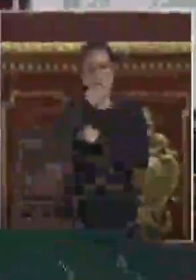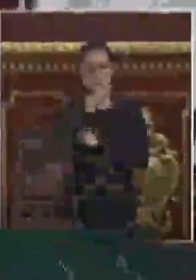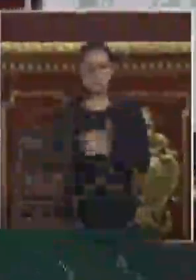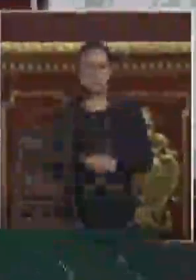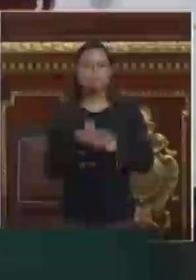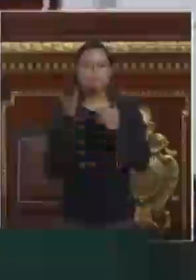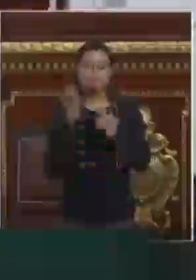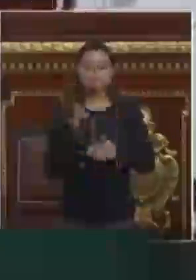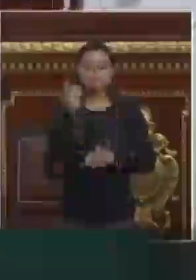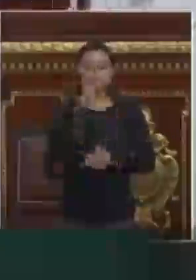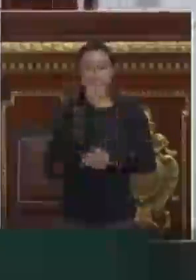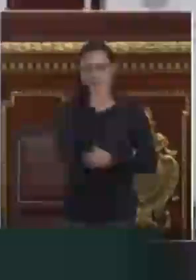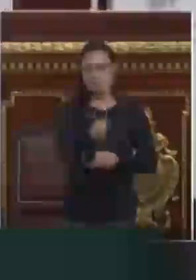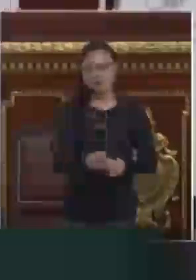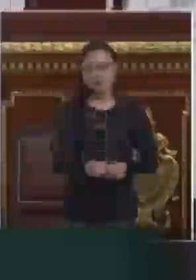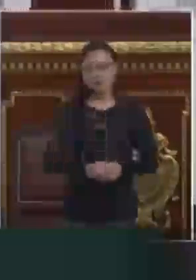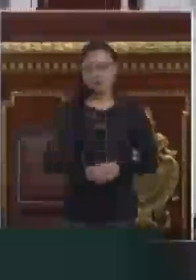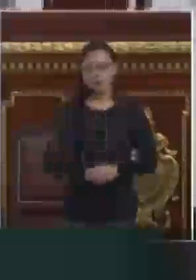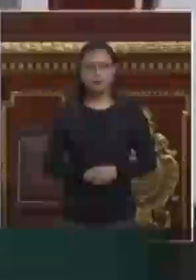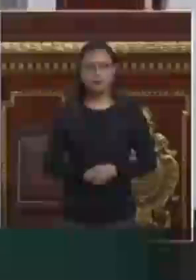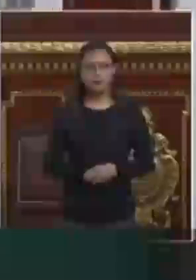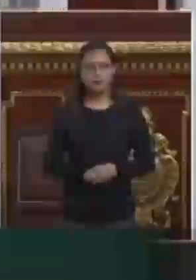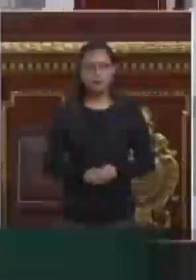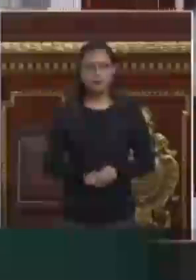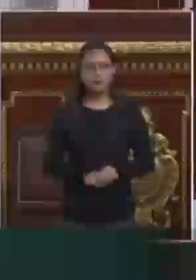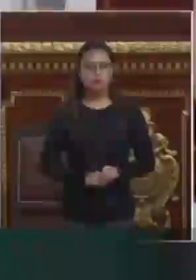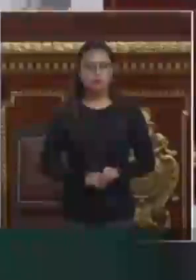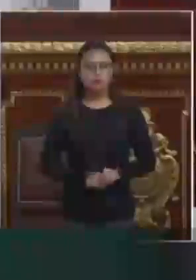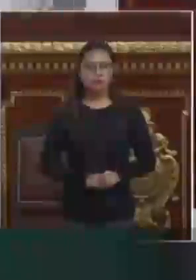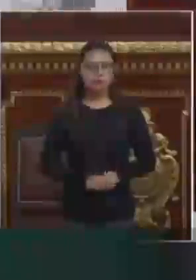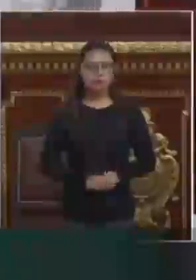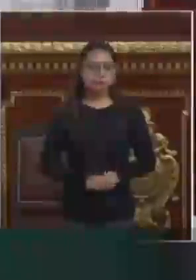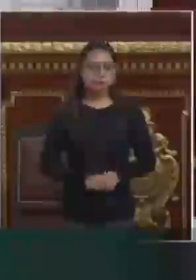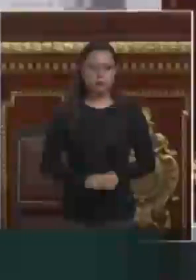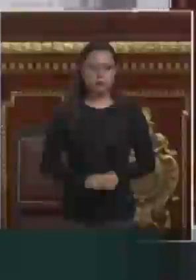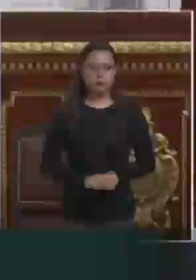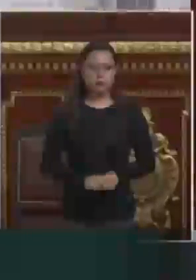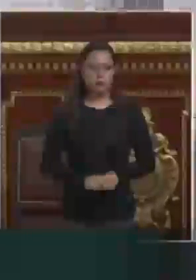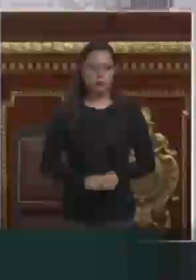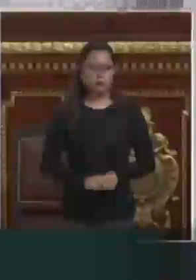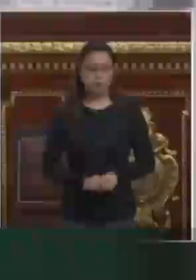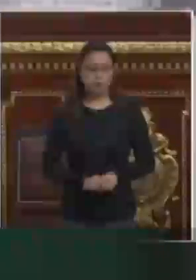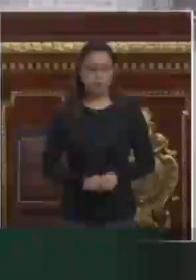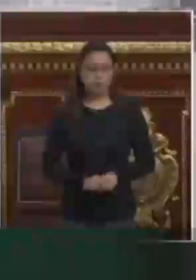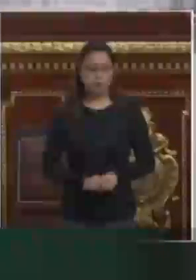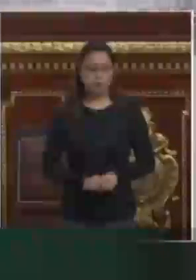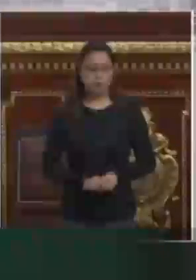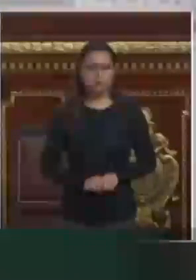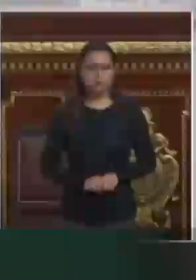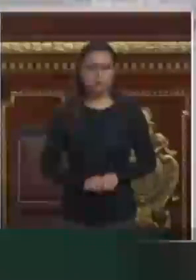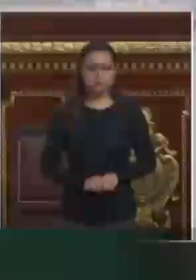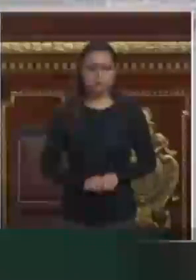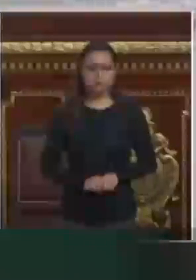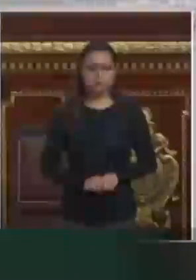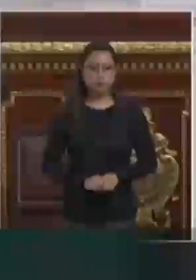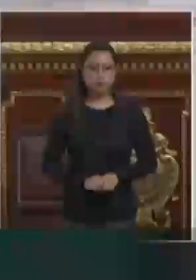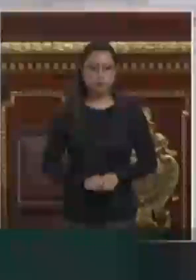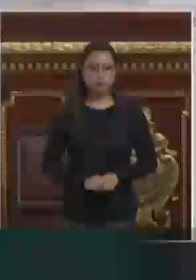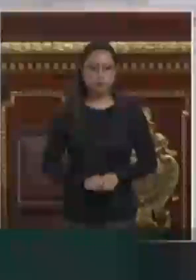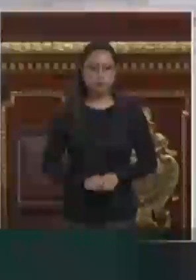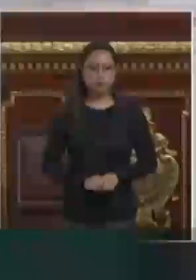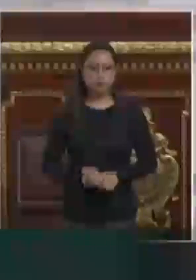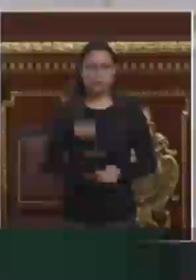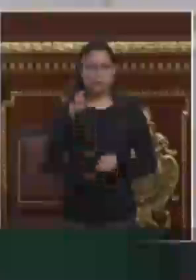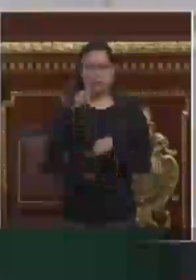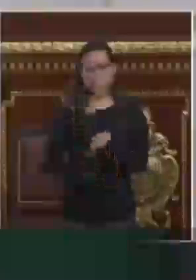El diputado Carlos Joaquín Fernández Tinoco propuso reformar el Código Fiscal de la Ciudad de México para bajar la tasa del impuesto sobre nóminas del